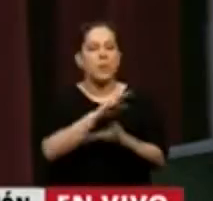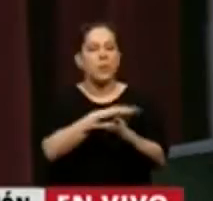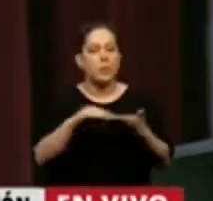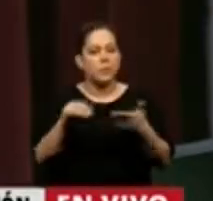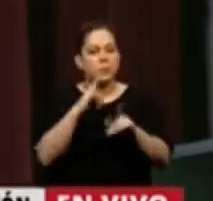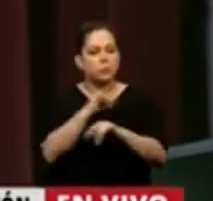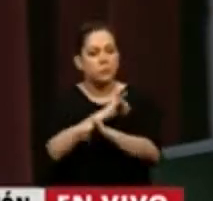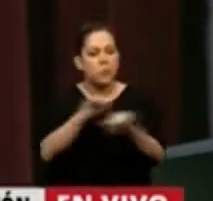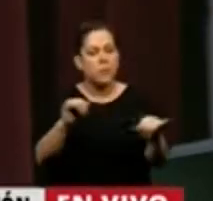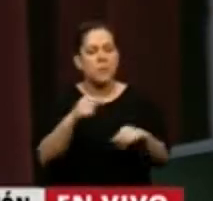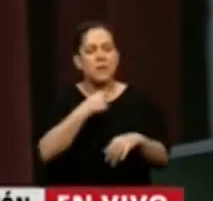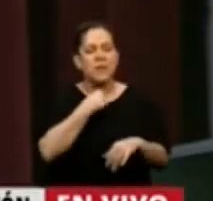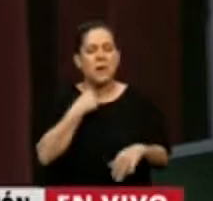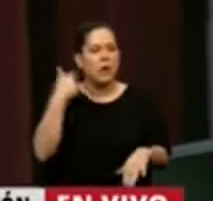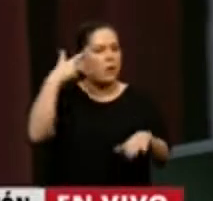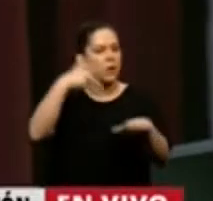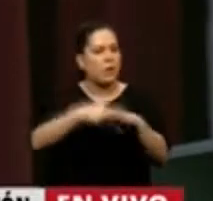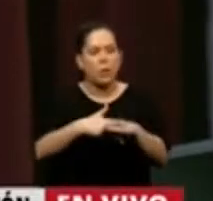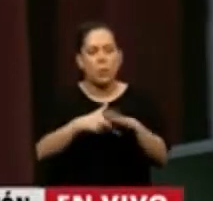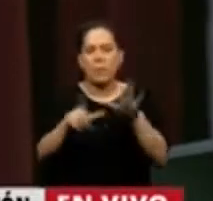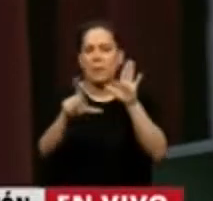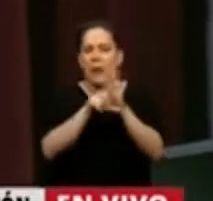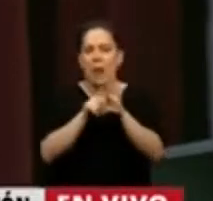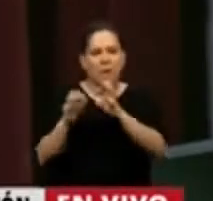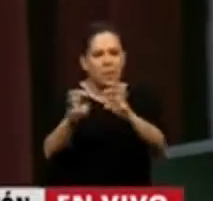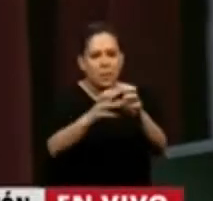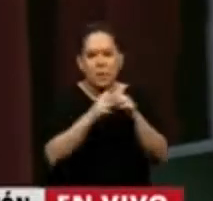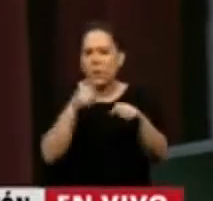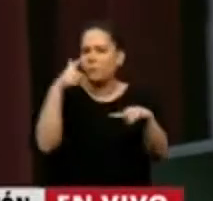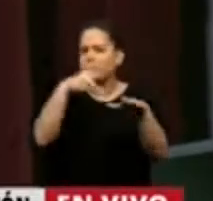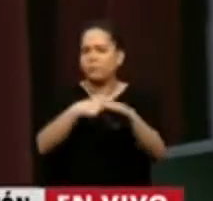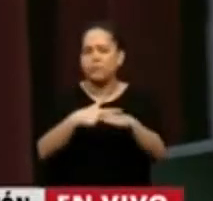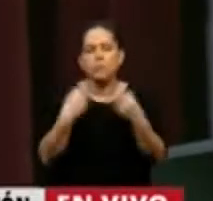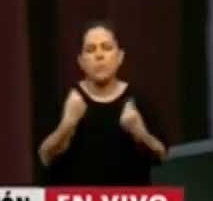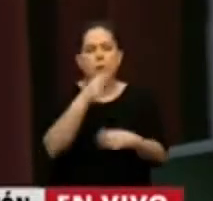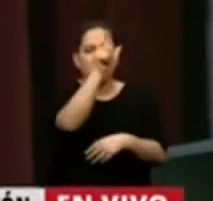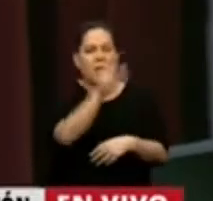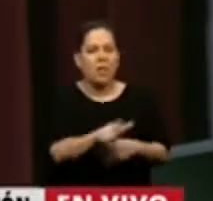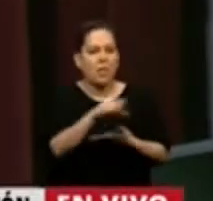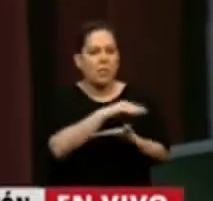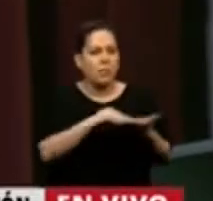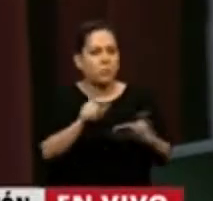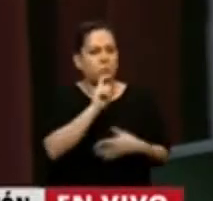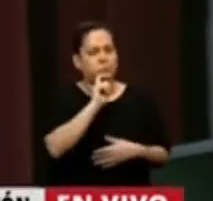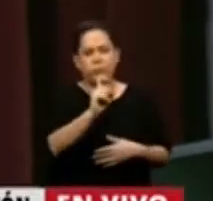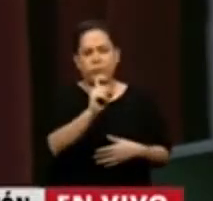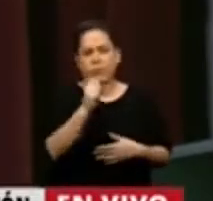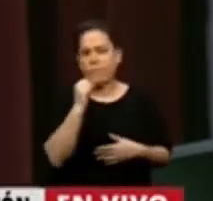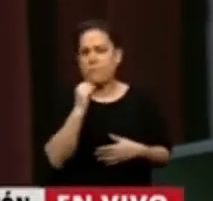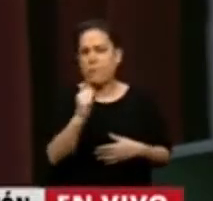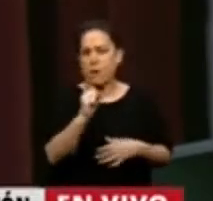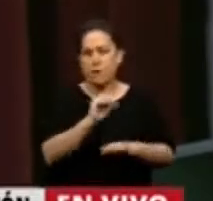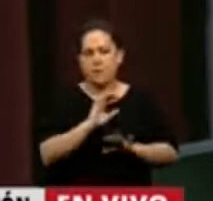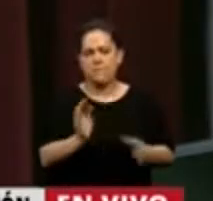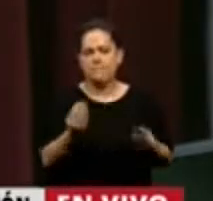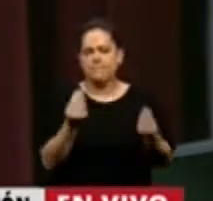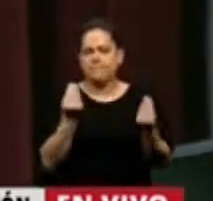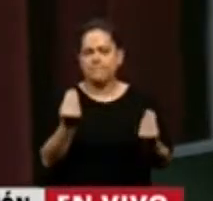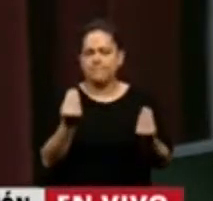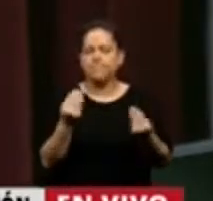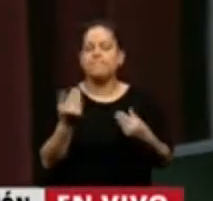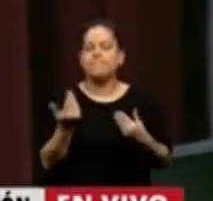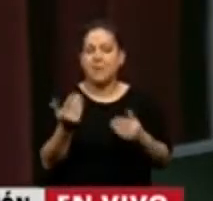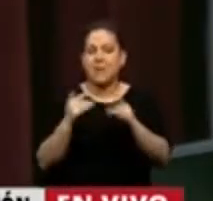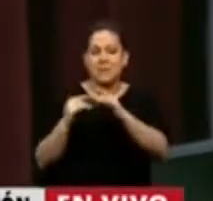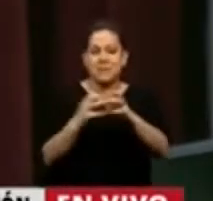una falta grave de un diputado, en el marco